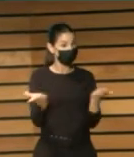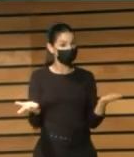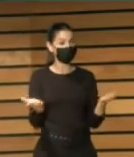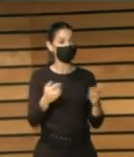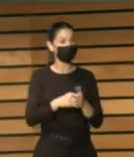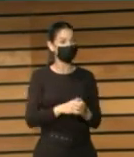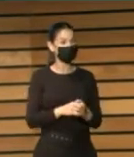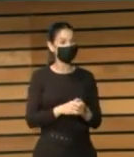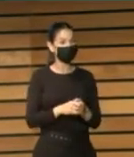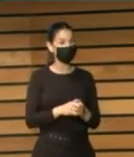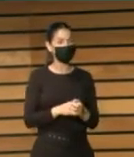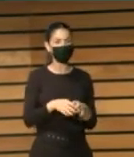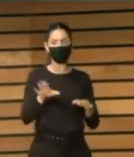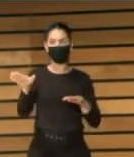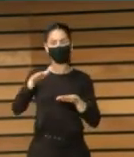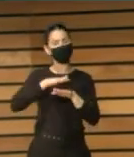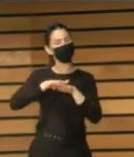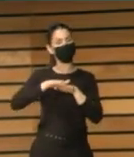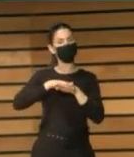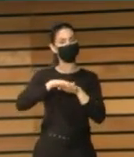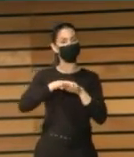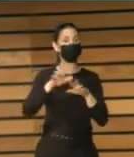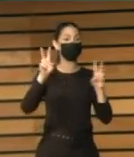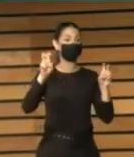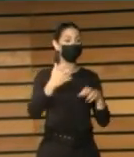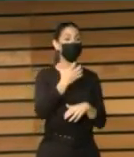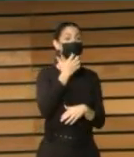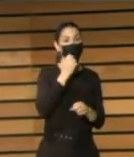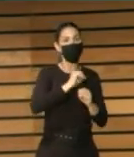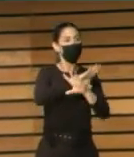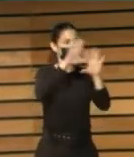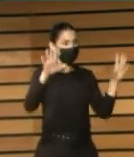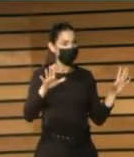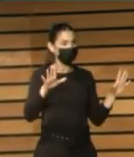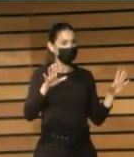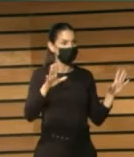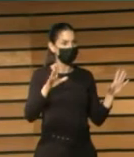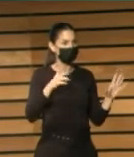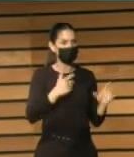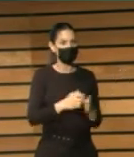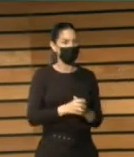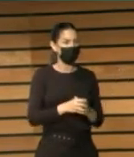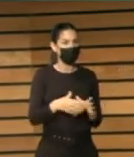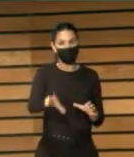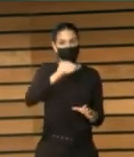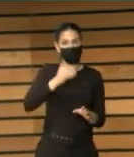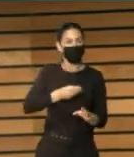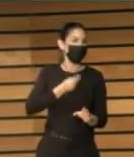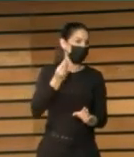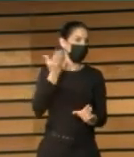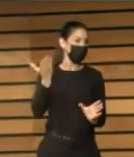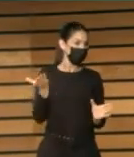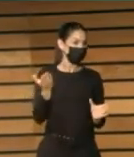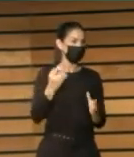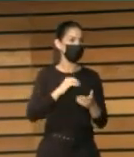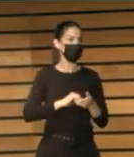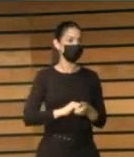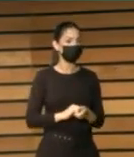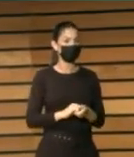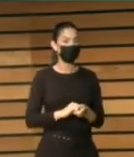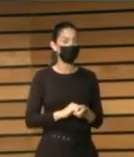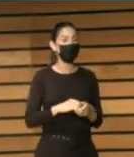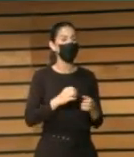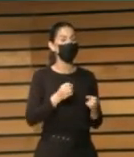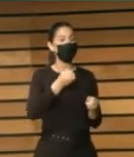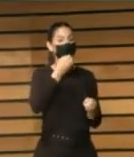parece que poner ejemplos claros nos ayudan a entender bien de lo que estamos hablando. Antes de daros la palabra,